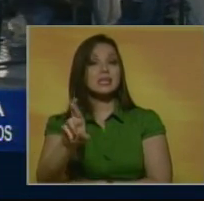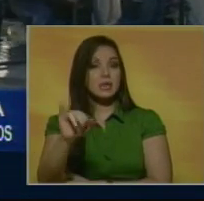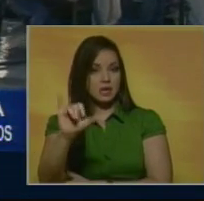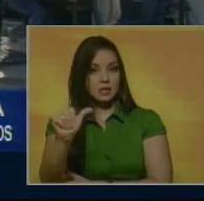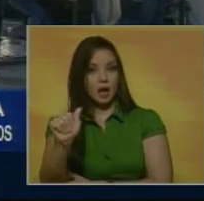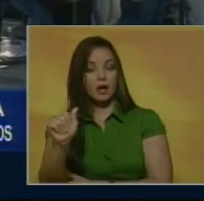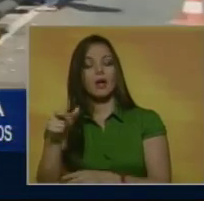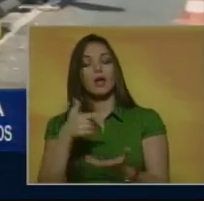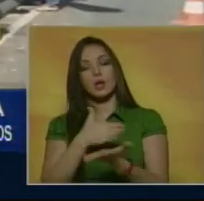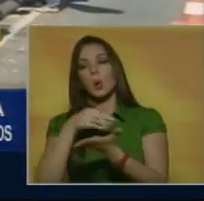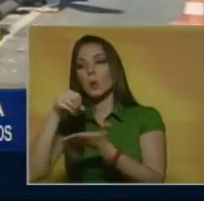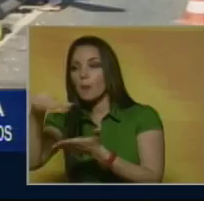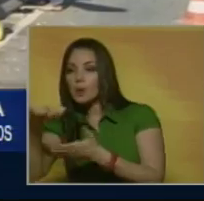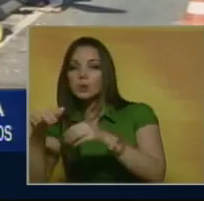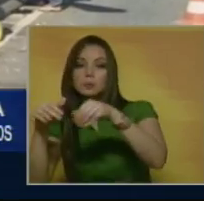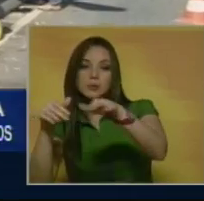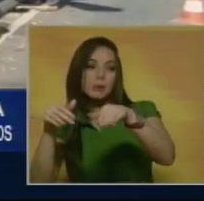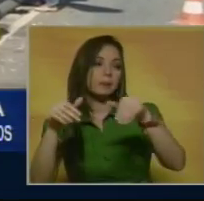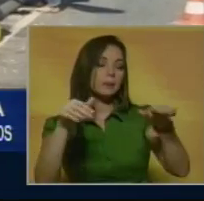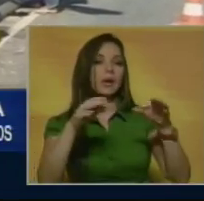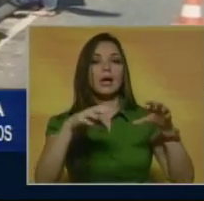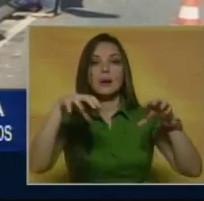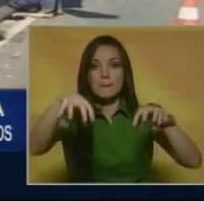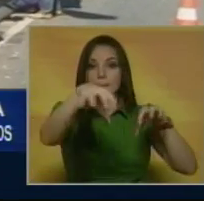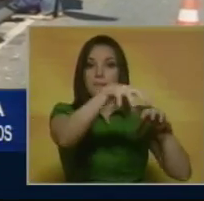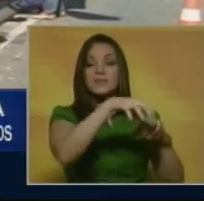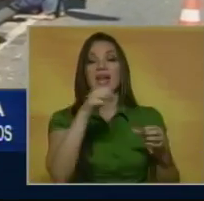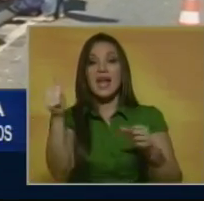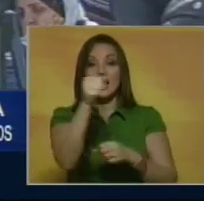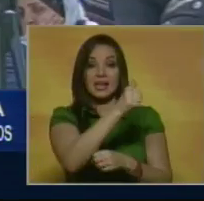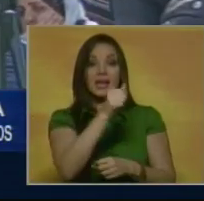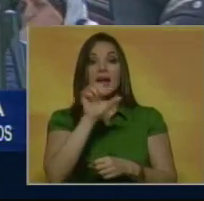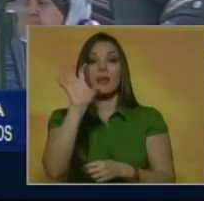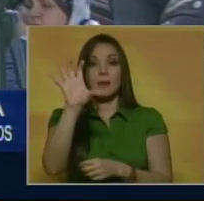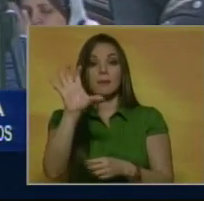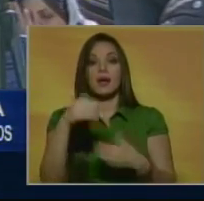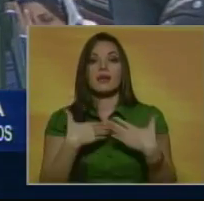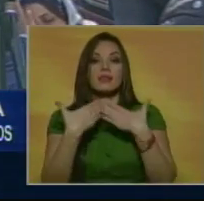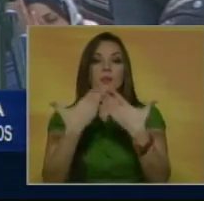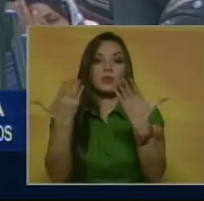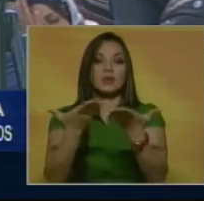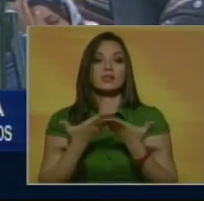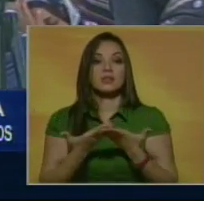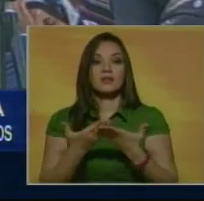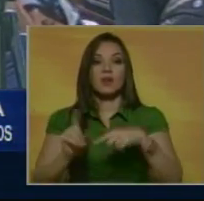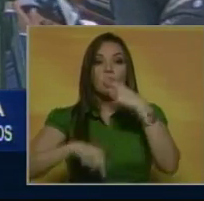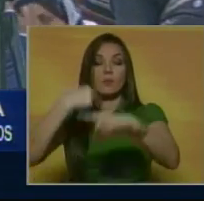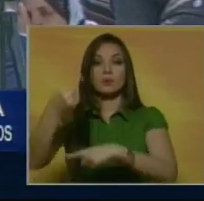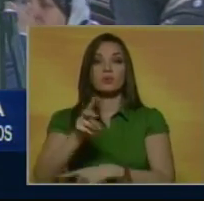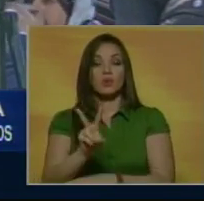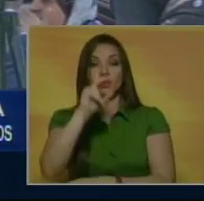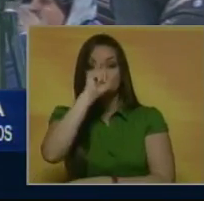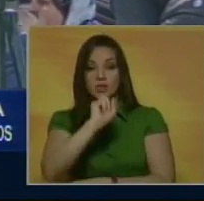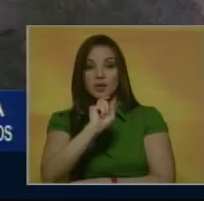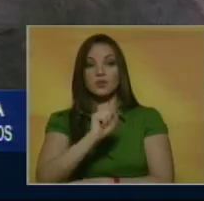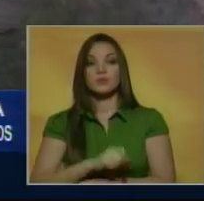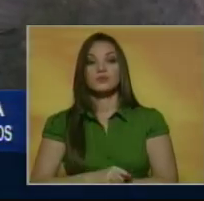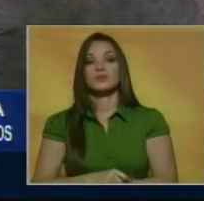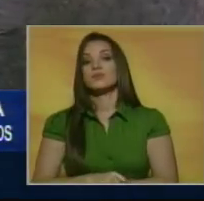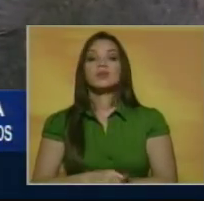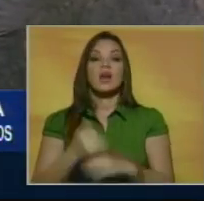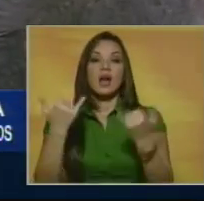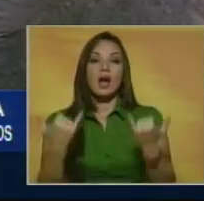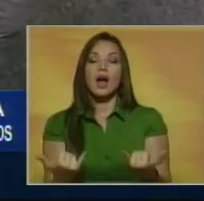número concreto de demandantes de asilo que cada país está dispuesto a recibir en los próximos 2 años. Por su parte, Hungría